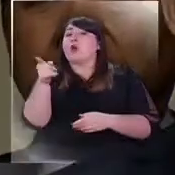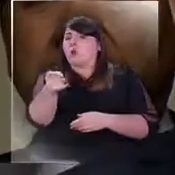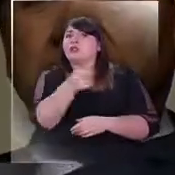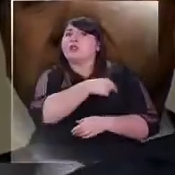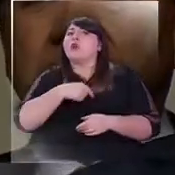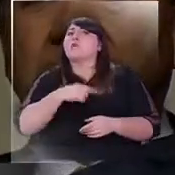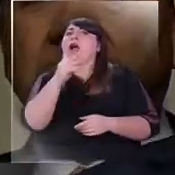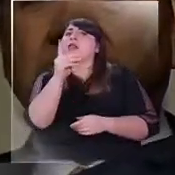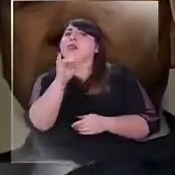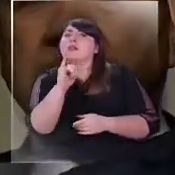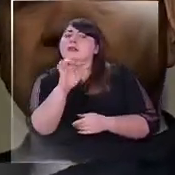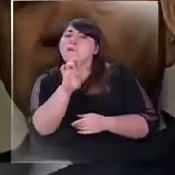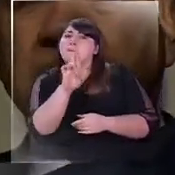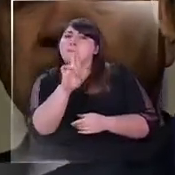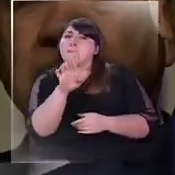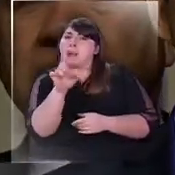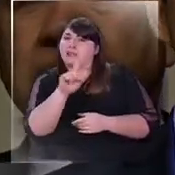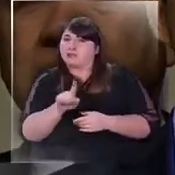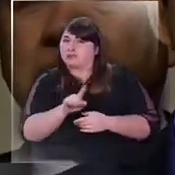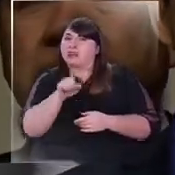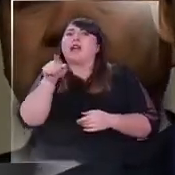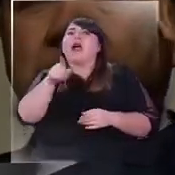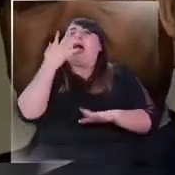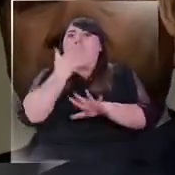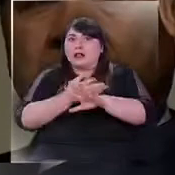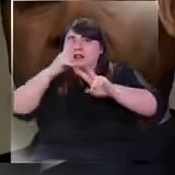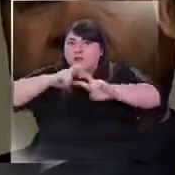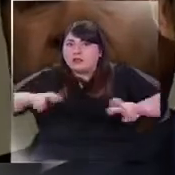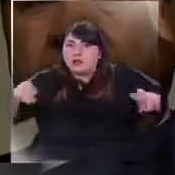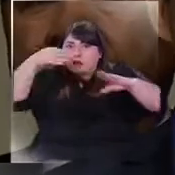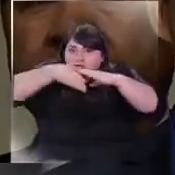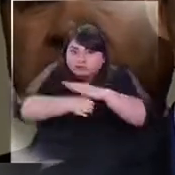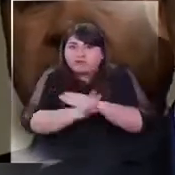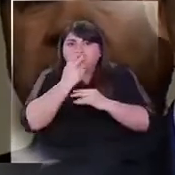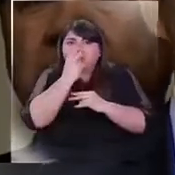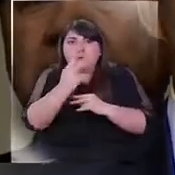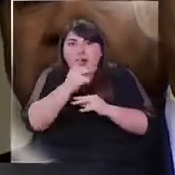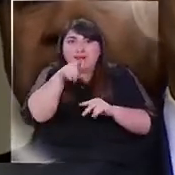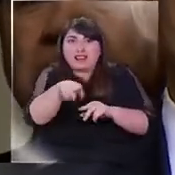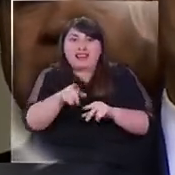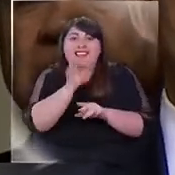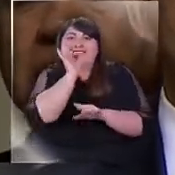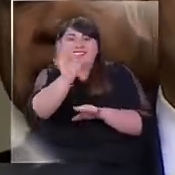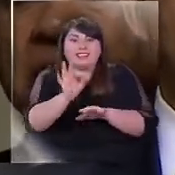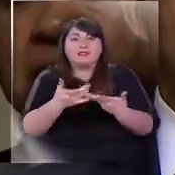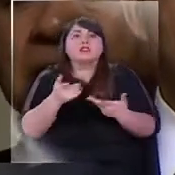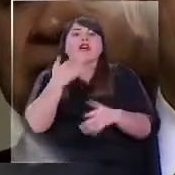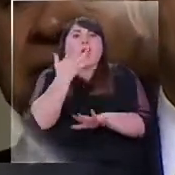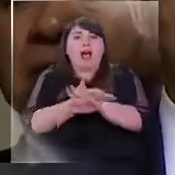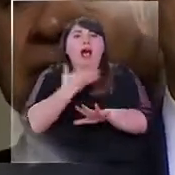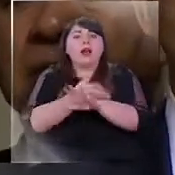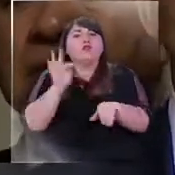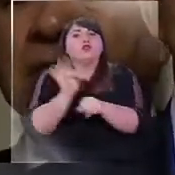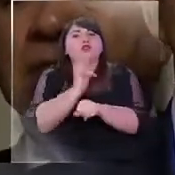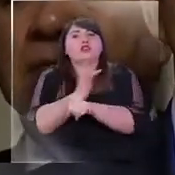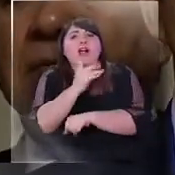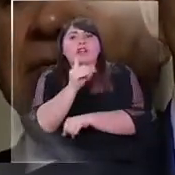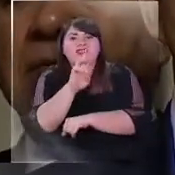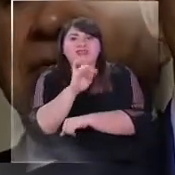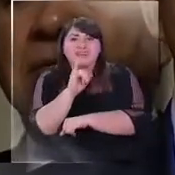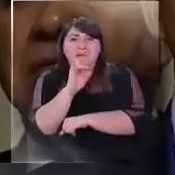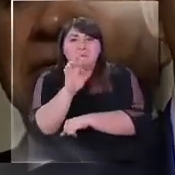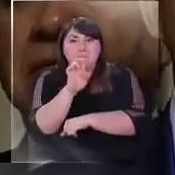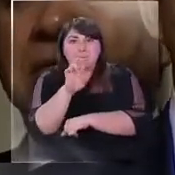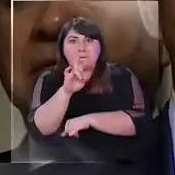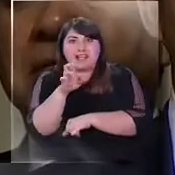hay una investigación interna para determinar este dicho que hay sobre que hay funcionarios de la DIPRES involucrados